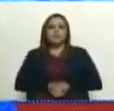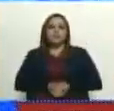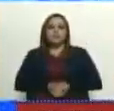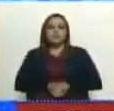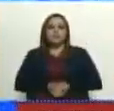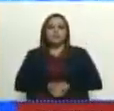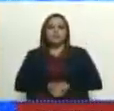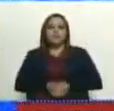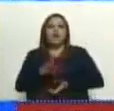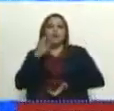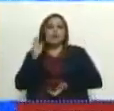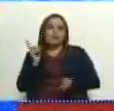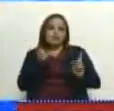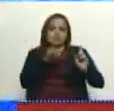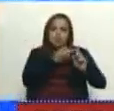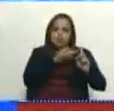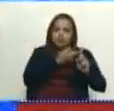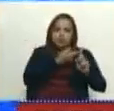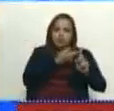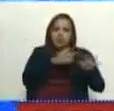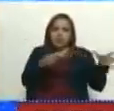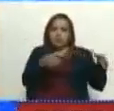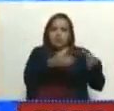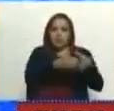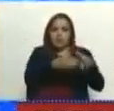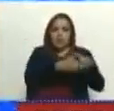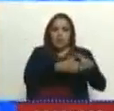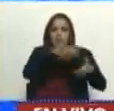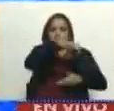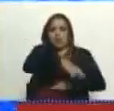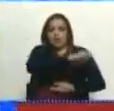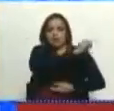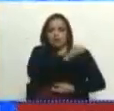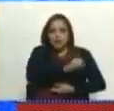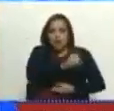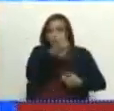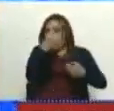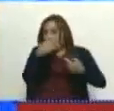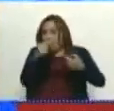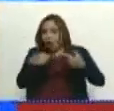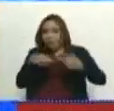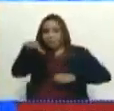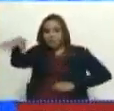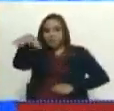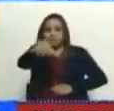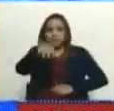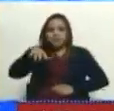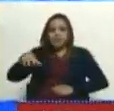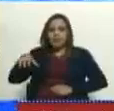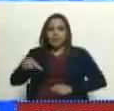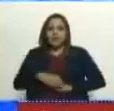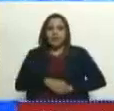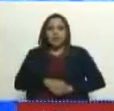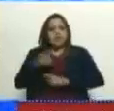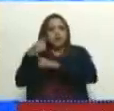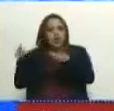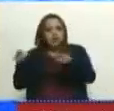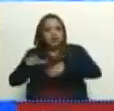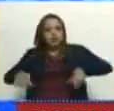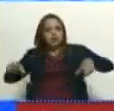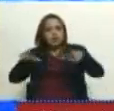tanto del estado Zulia como de otros estados y de otras latitudes que